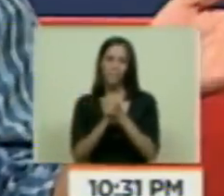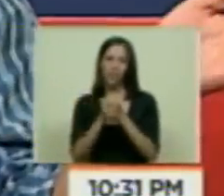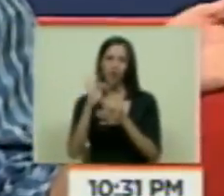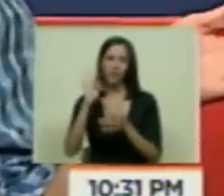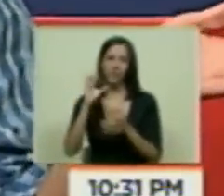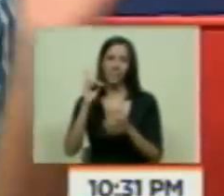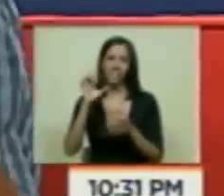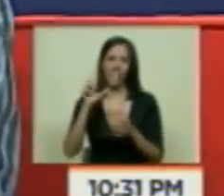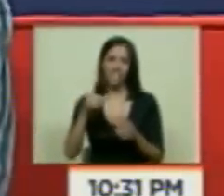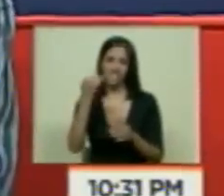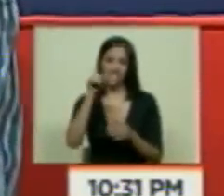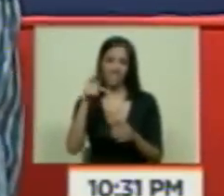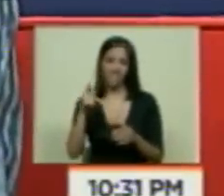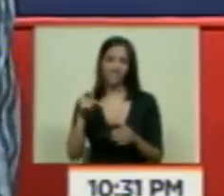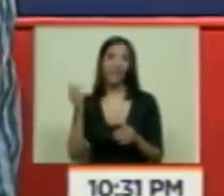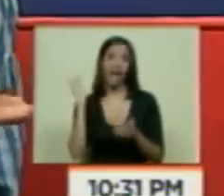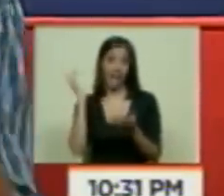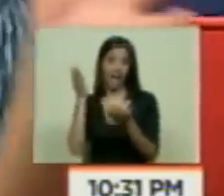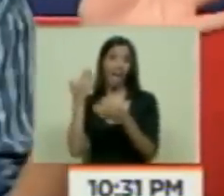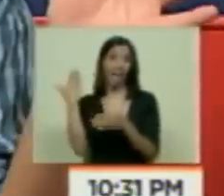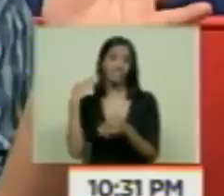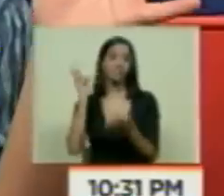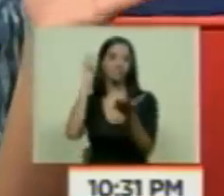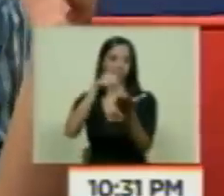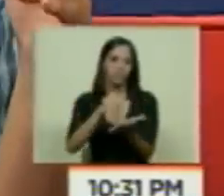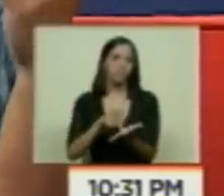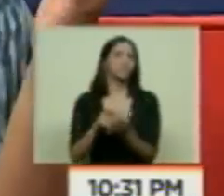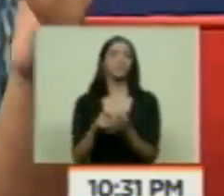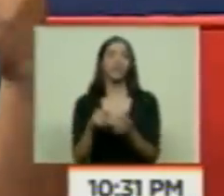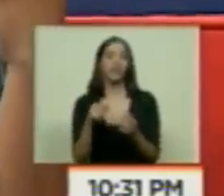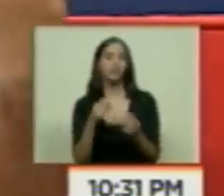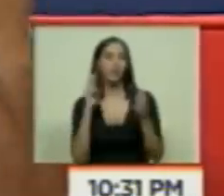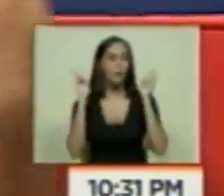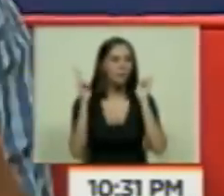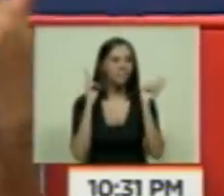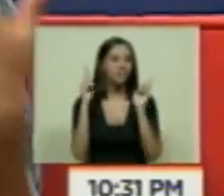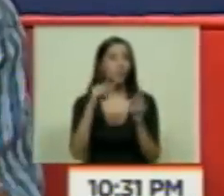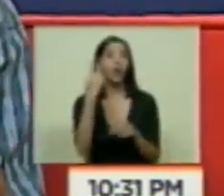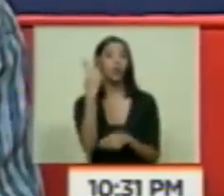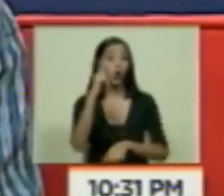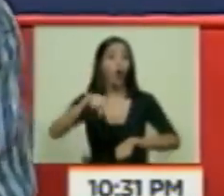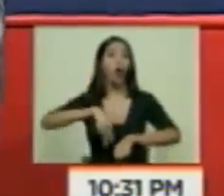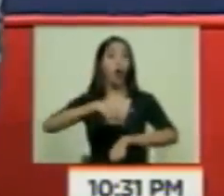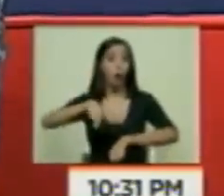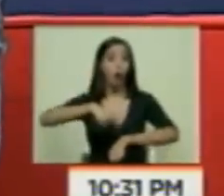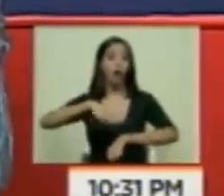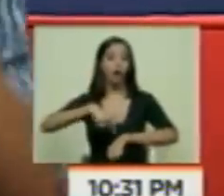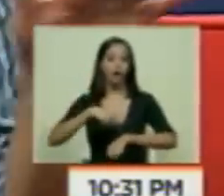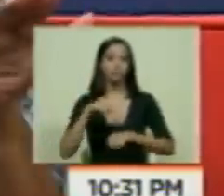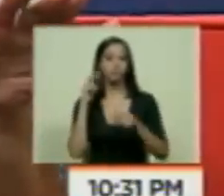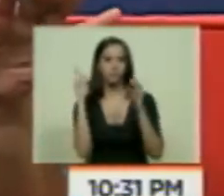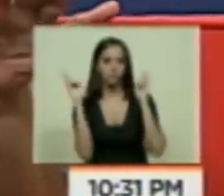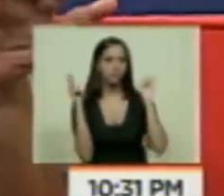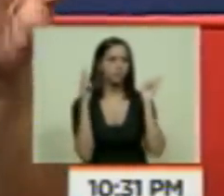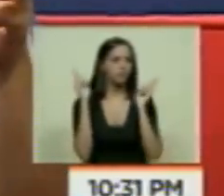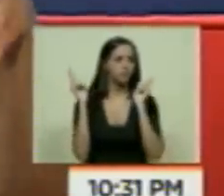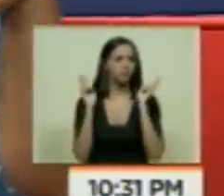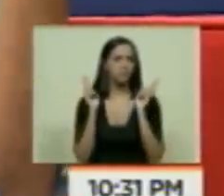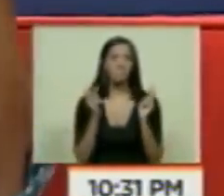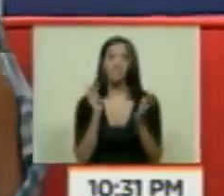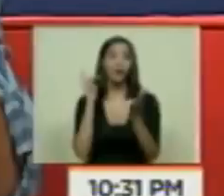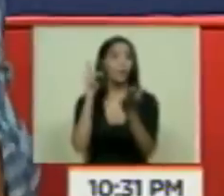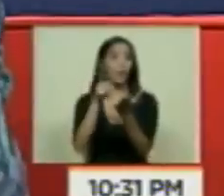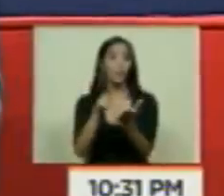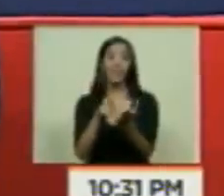nos metimos en una oportunidad y no lo logramos recorrer todo, pero duramos como 2 horas recorriendo y no pudimos llegar